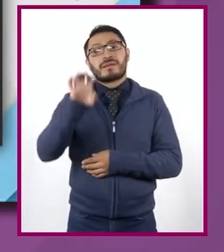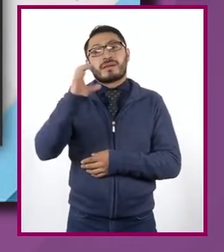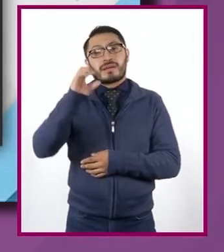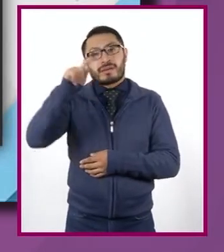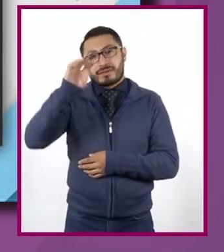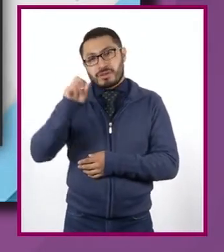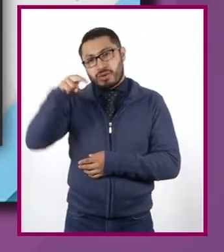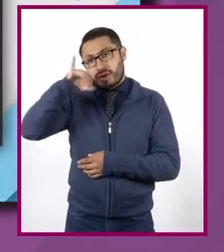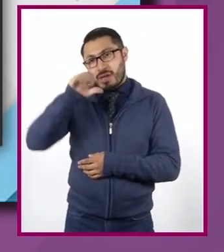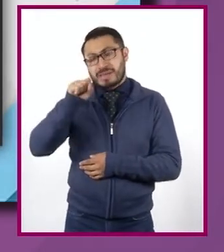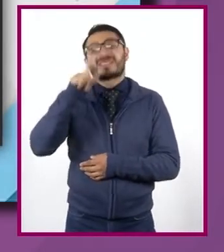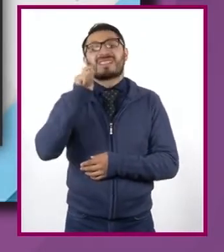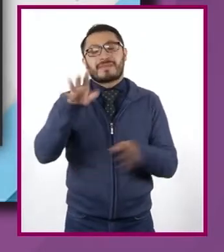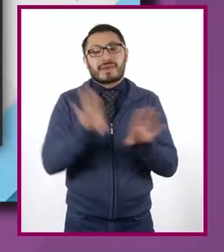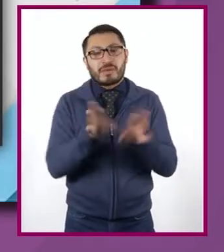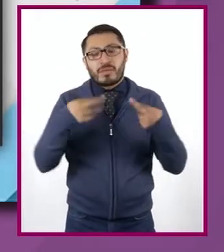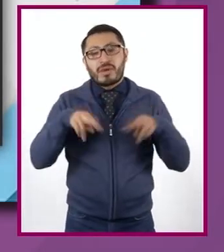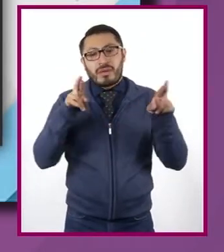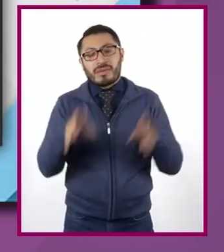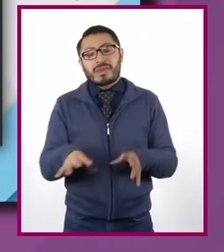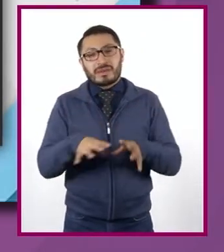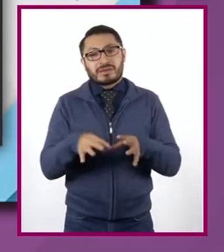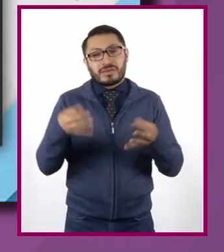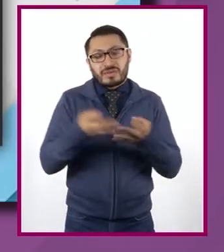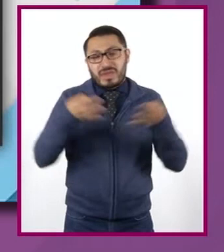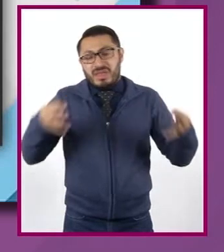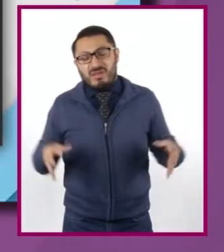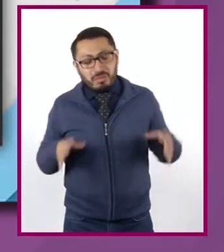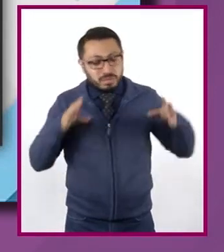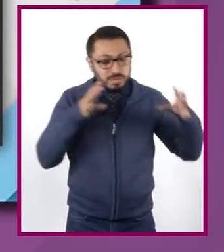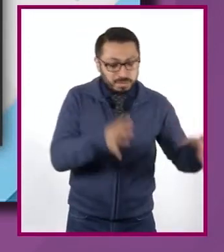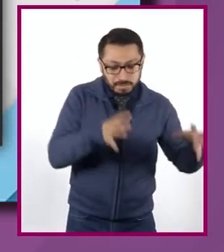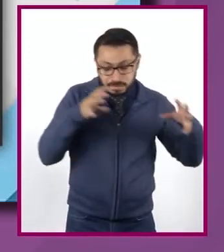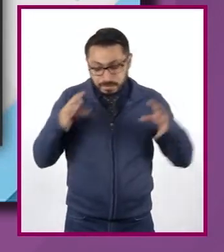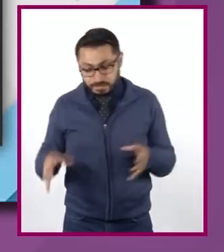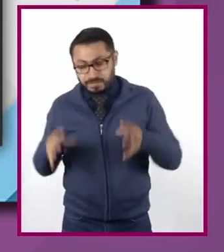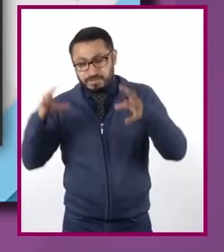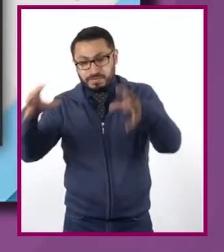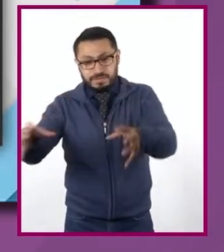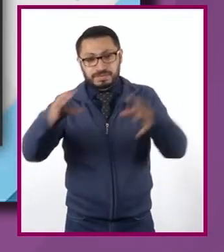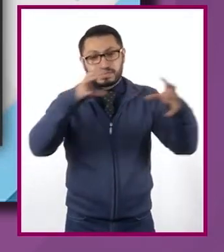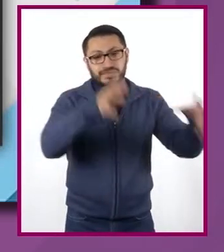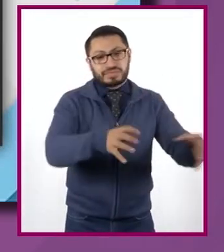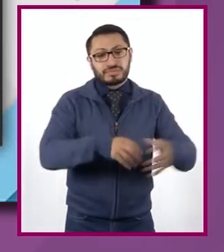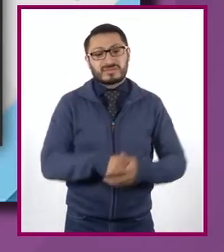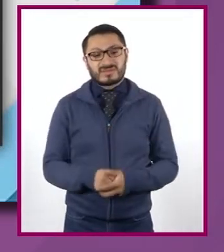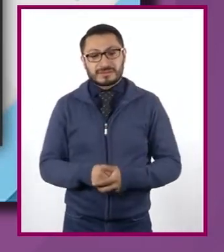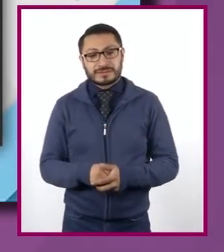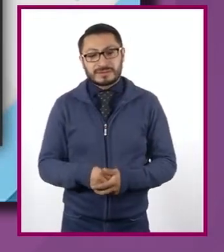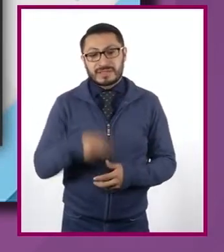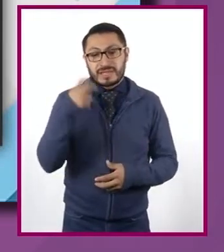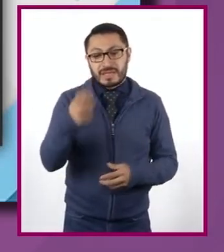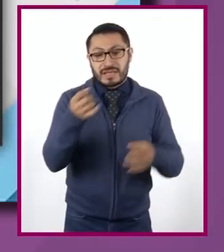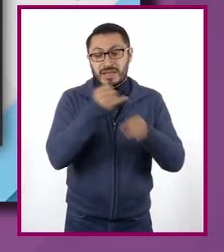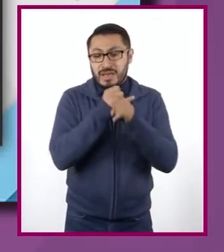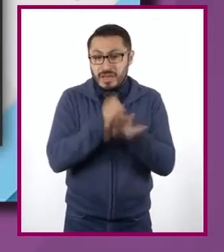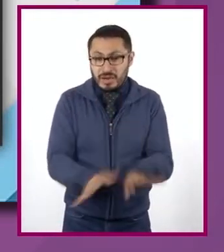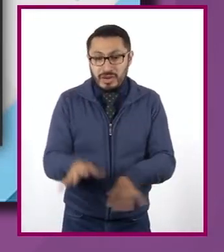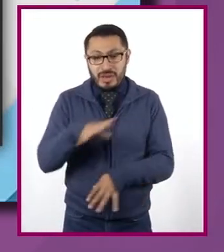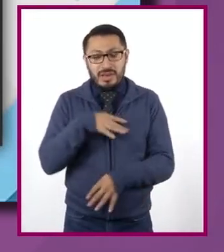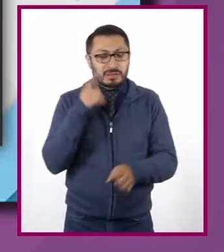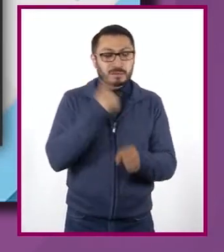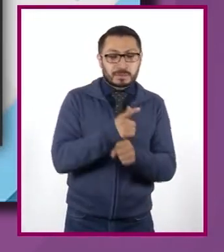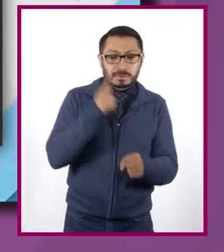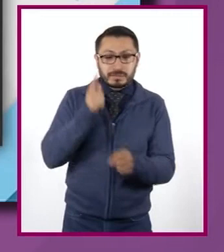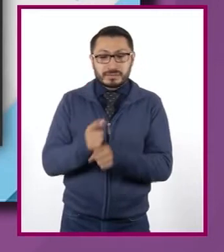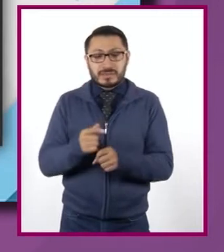más que la representación de los grandes fragmentos en que se divide la corteza terrestre. Con esta información se puede